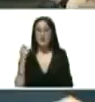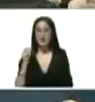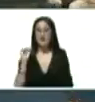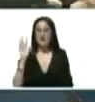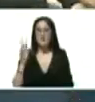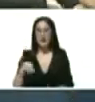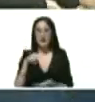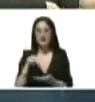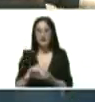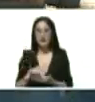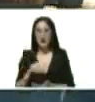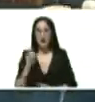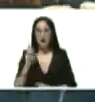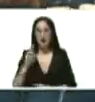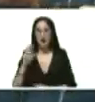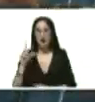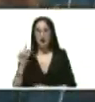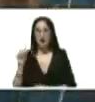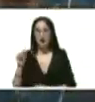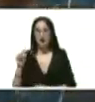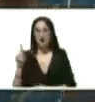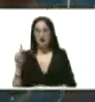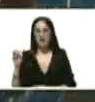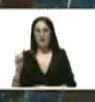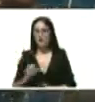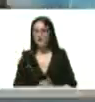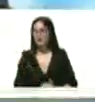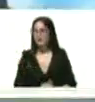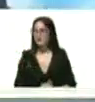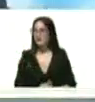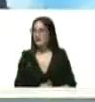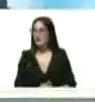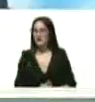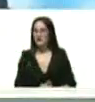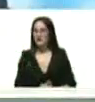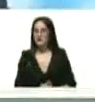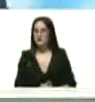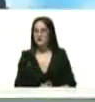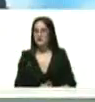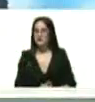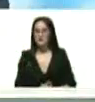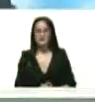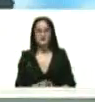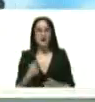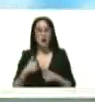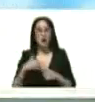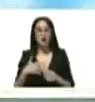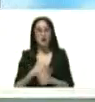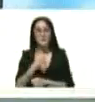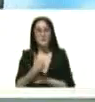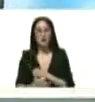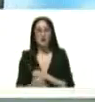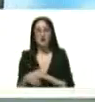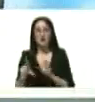Nacional, Orlando Camacho. Igualmente, tengo aquí otro proyecto de ley.